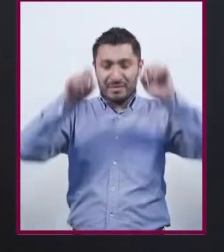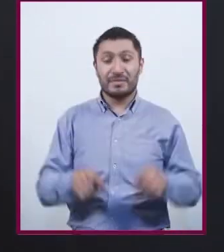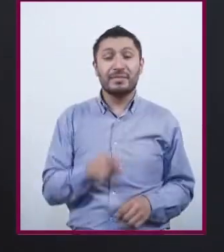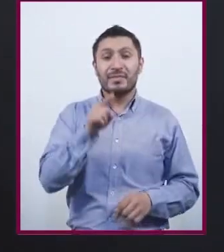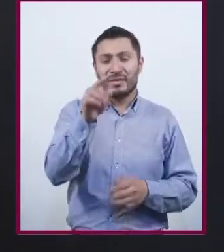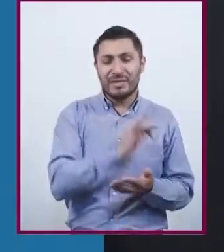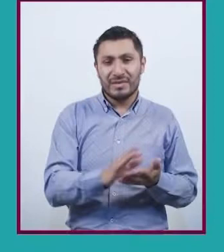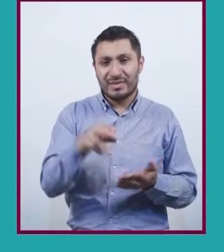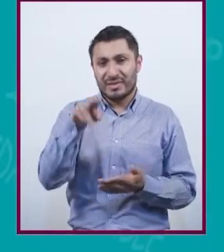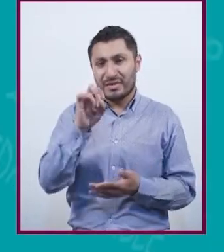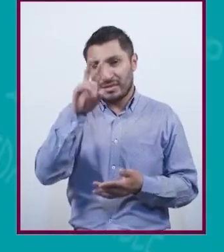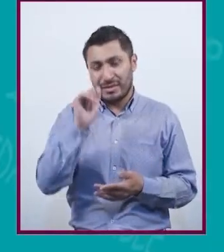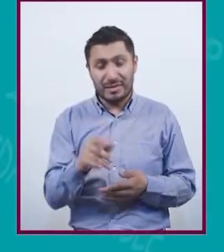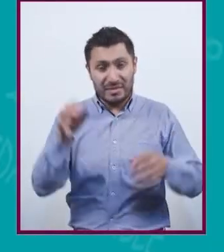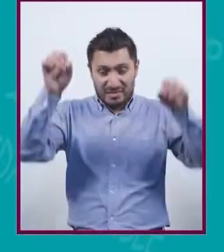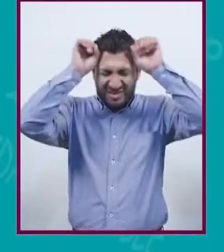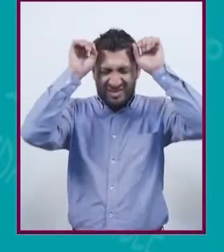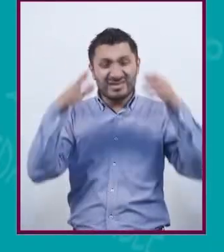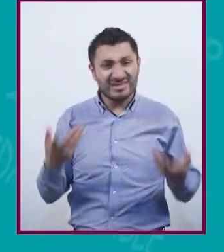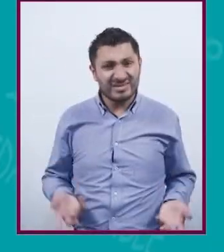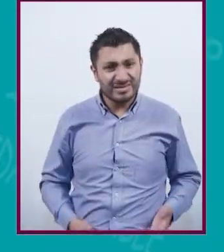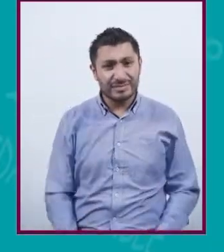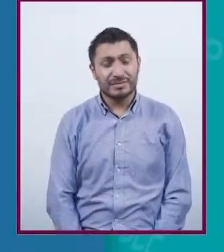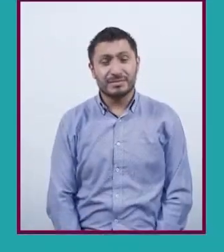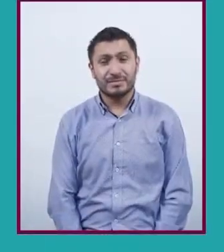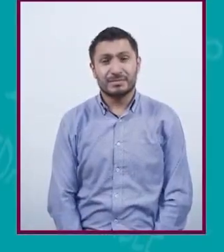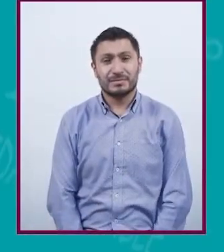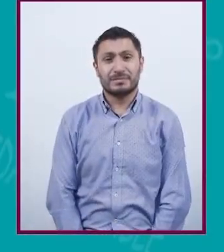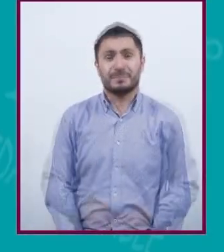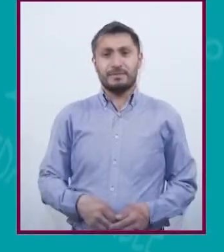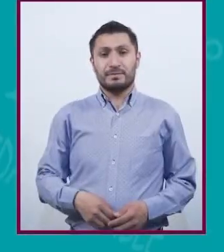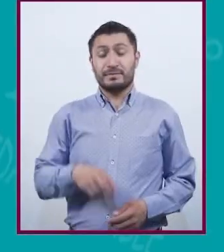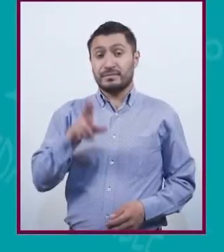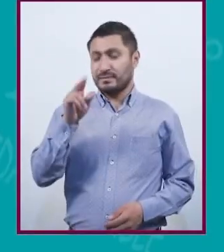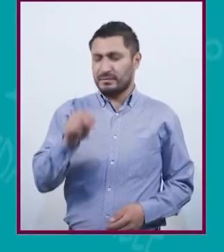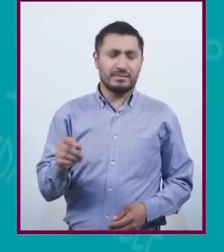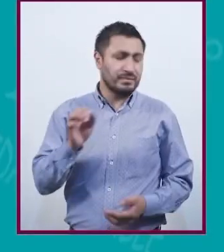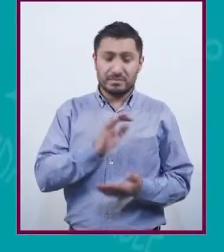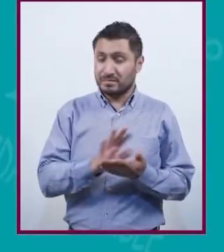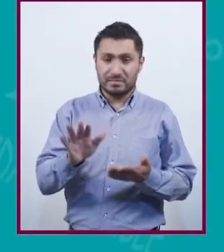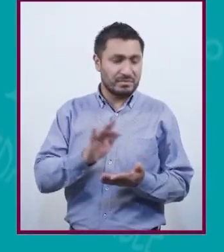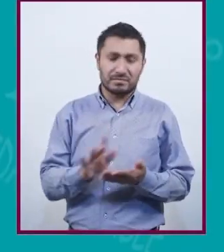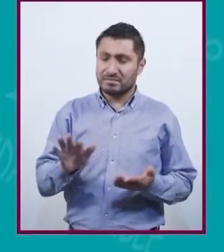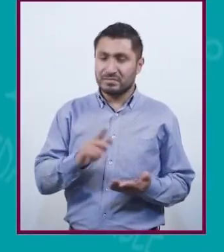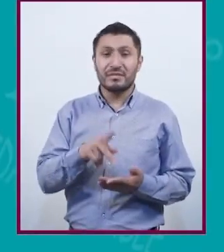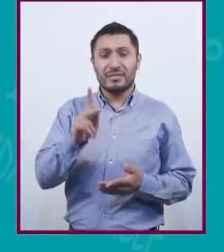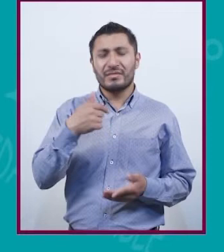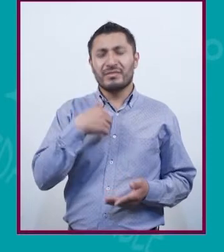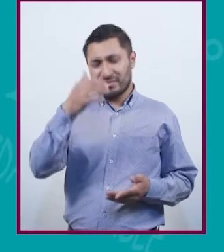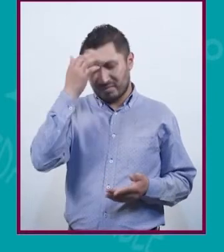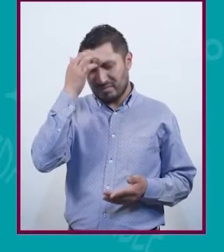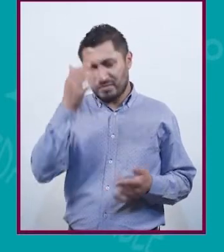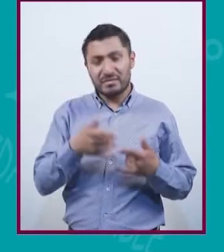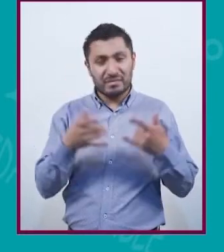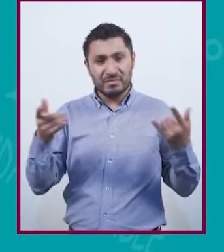de Frankenstein. ¿Has leído la novela de Frankenstein? Sí, pero hace un buen